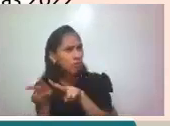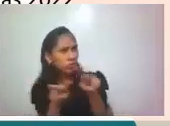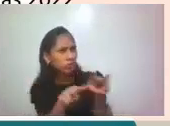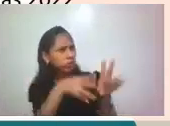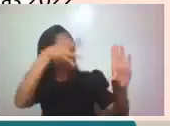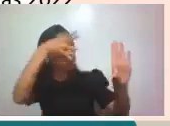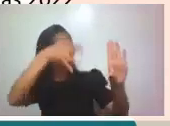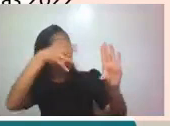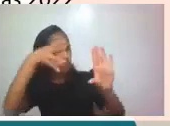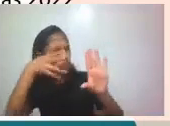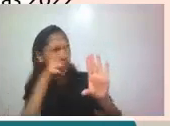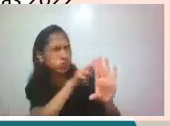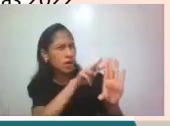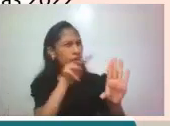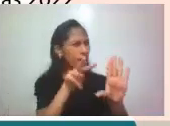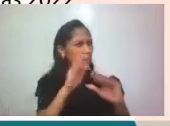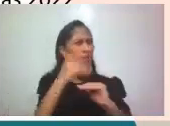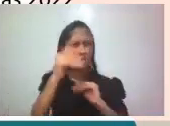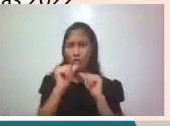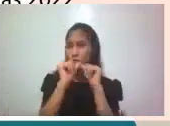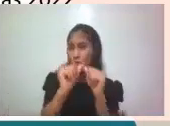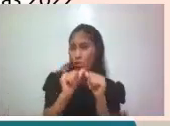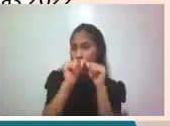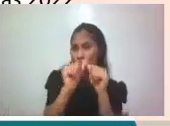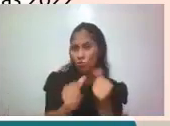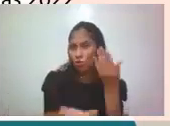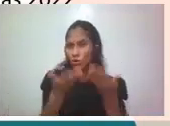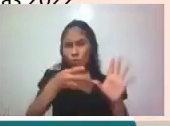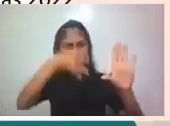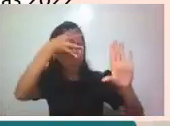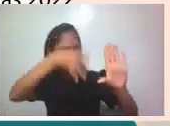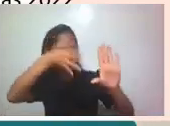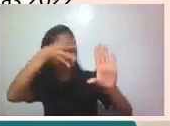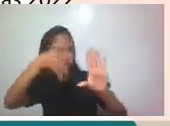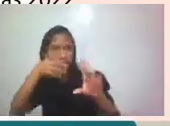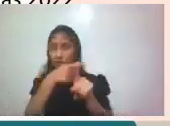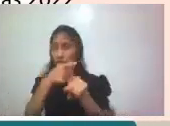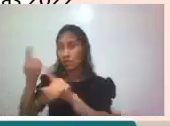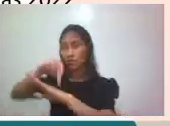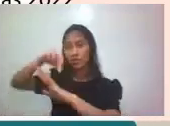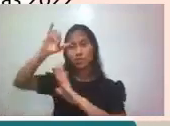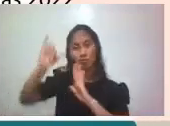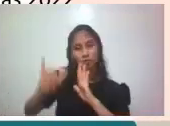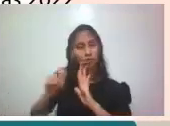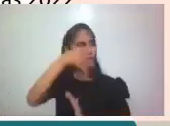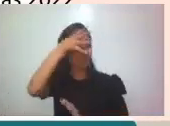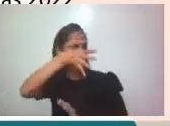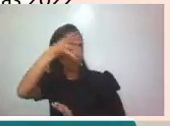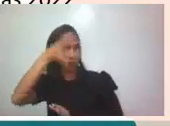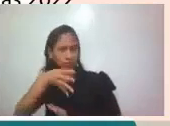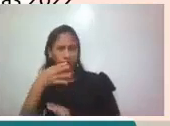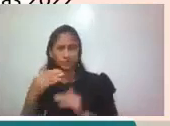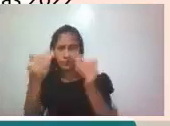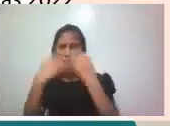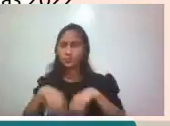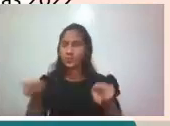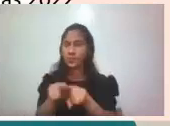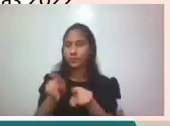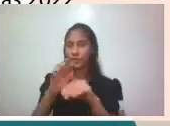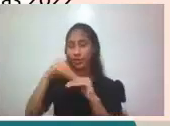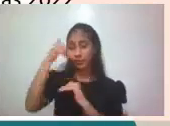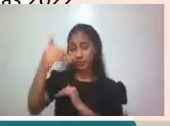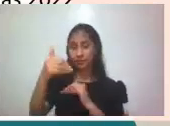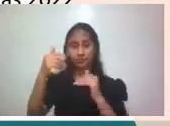sabemos qué proyectos se encuentran en proceso de evaluación, ¿no? Después tenemos un criterio que es